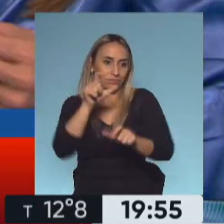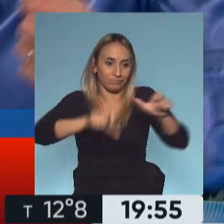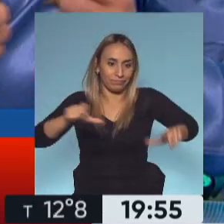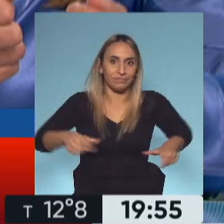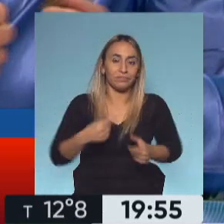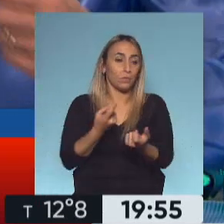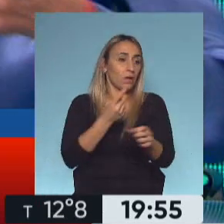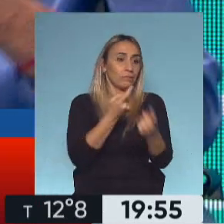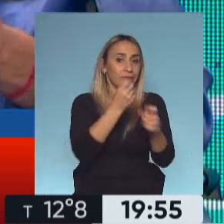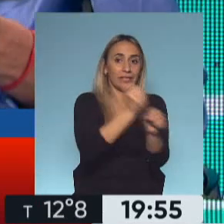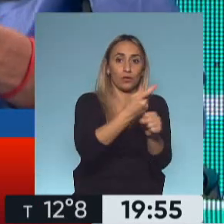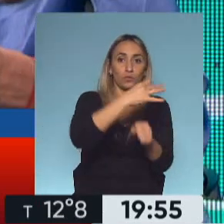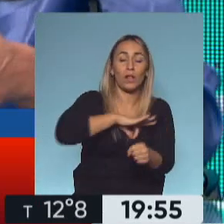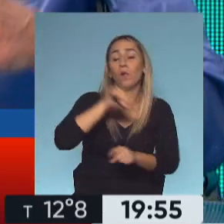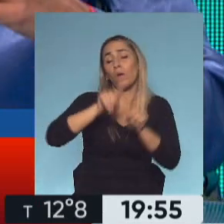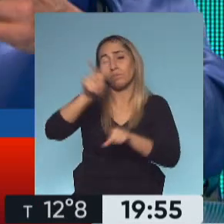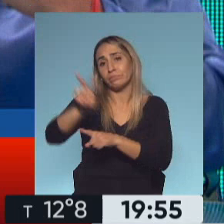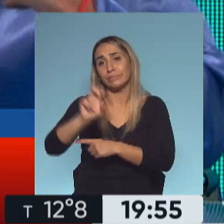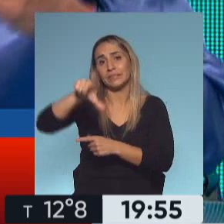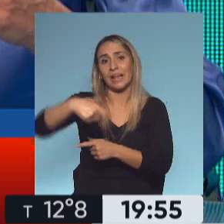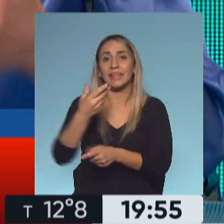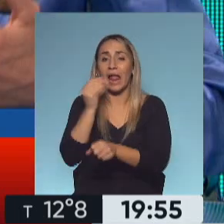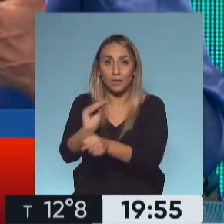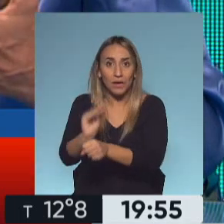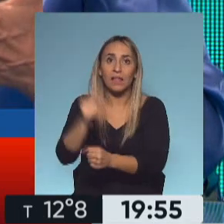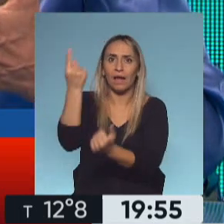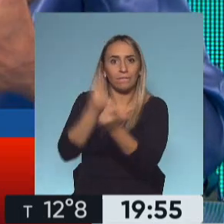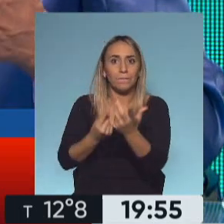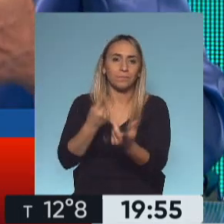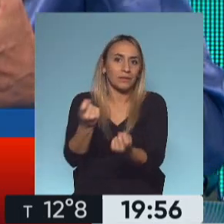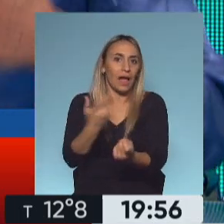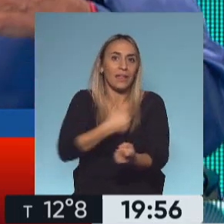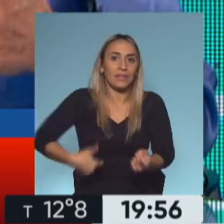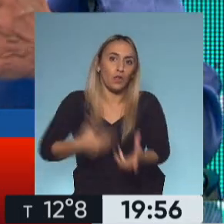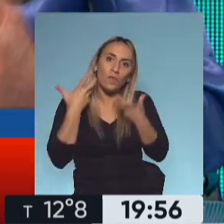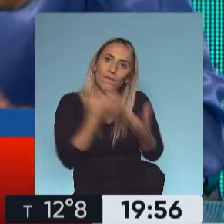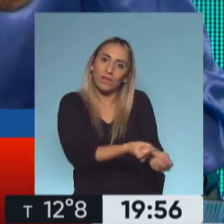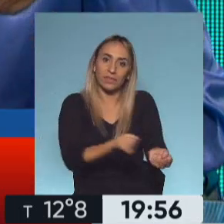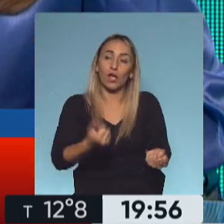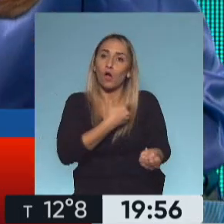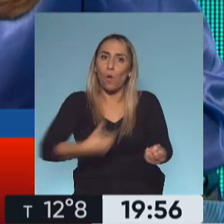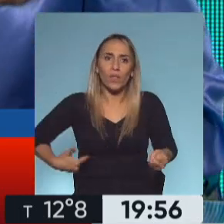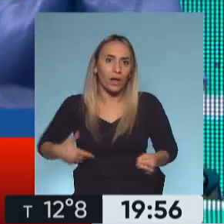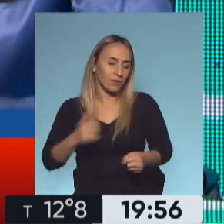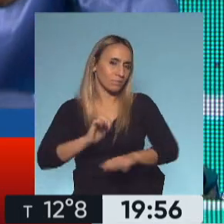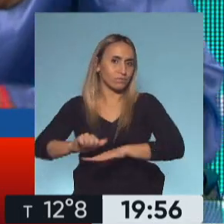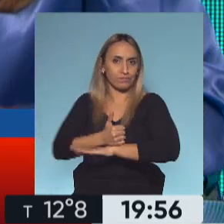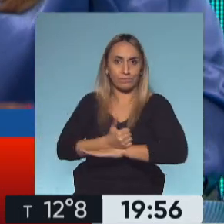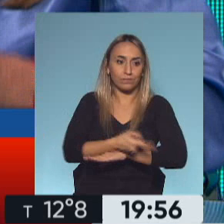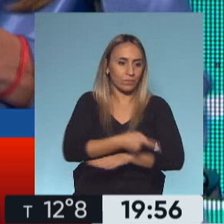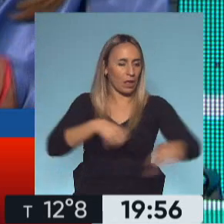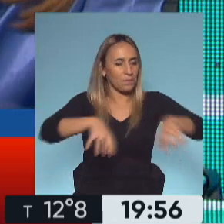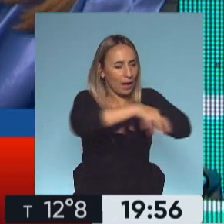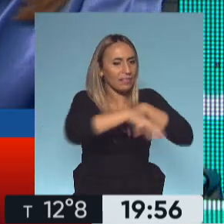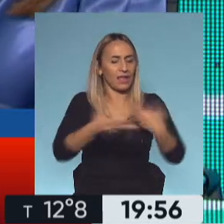aquellos que viven de la asignación o de la tarjeta alimentar, que tienen que encontrar un Estado que los defienda, un gobierno que siente posición con respecto al aumento de tarifas,